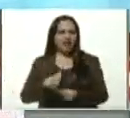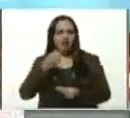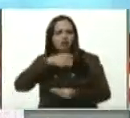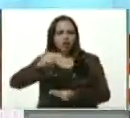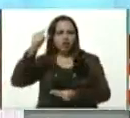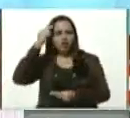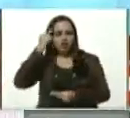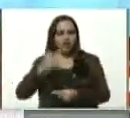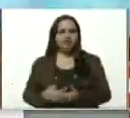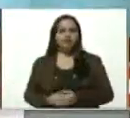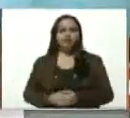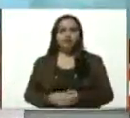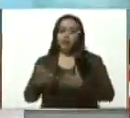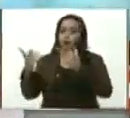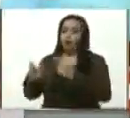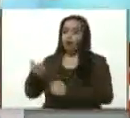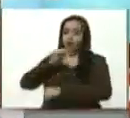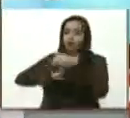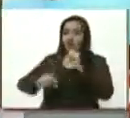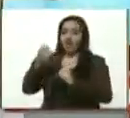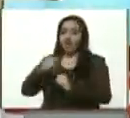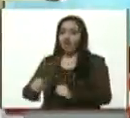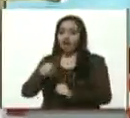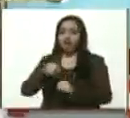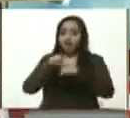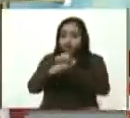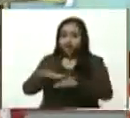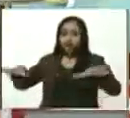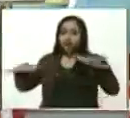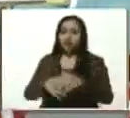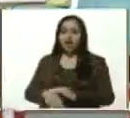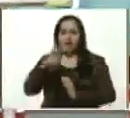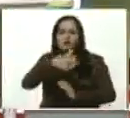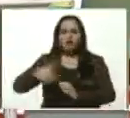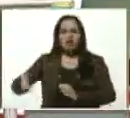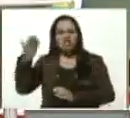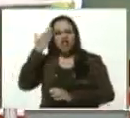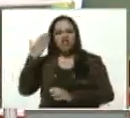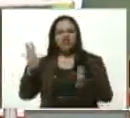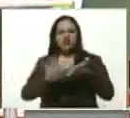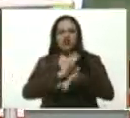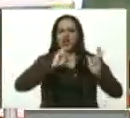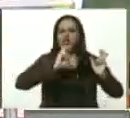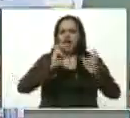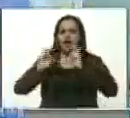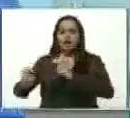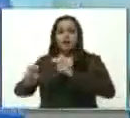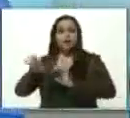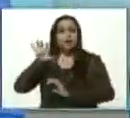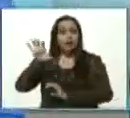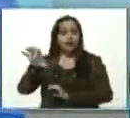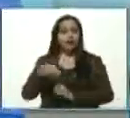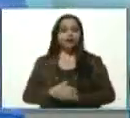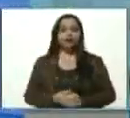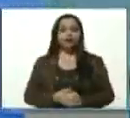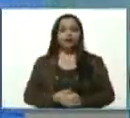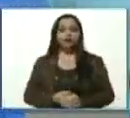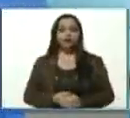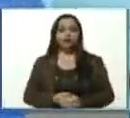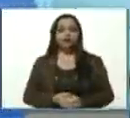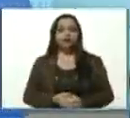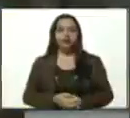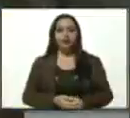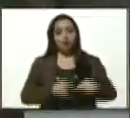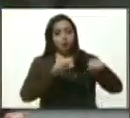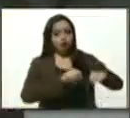¿Cuántos defensores van a estar distribuidos? La gente siempre está pendiente de ese tema en todo el país. Además, siempre es noticia. Sí, muy buenos